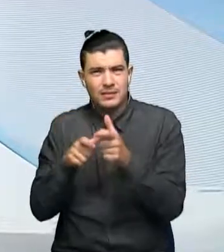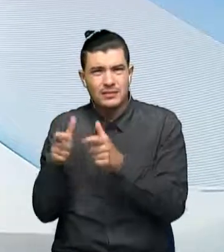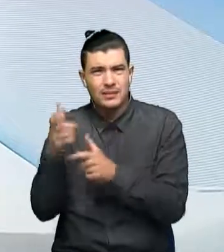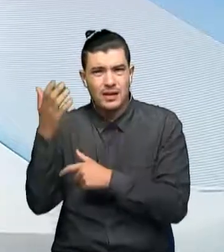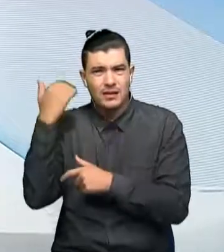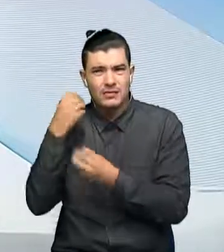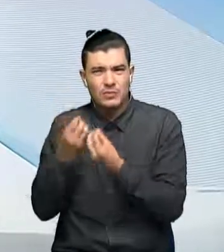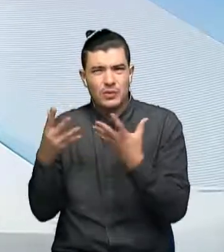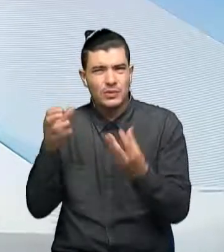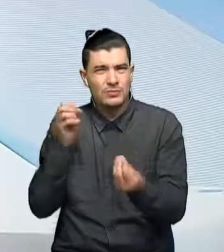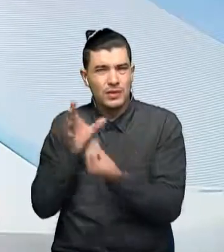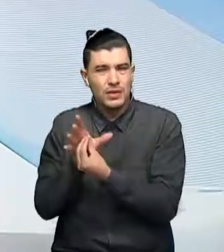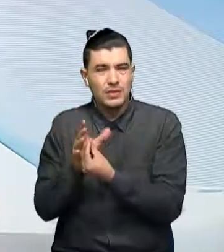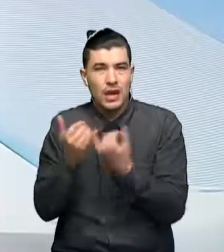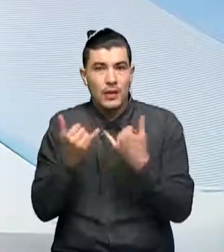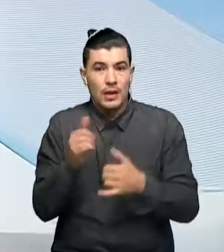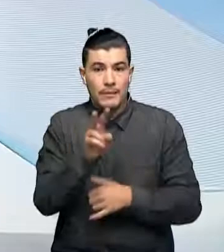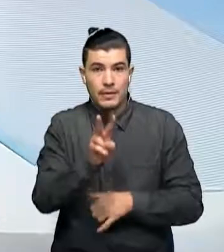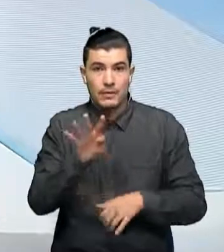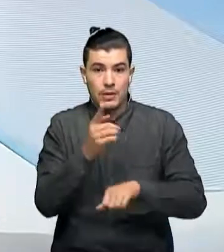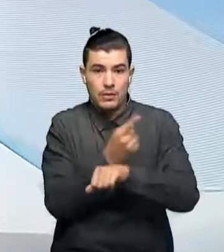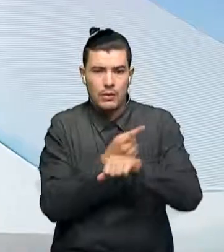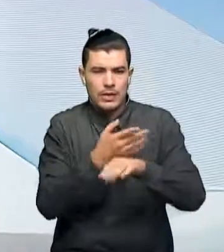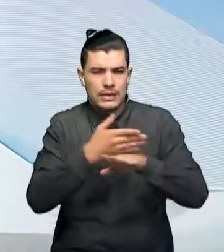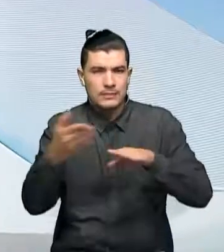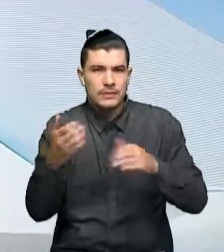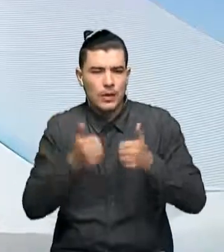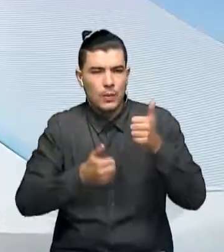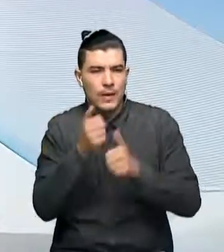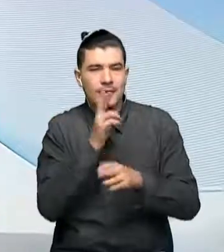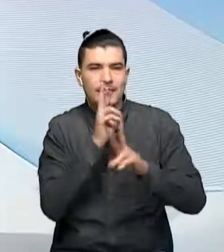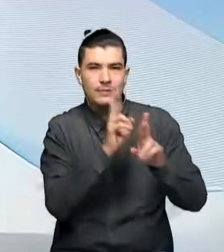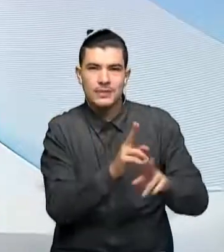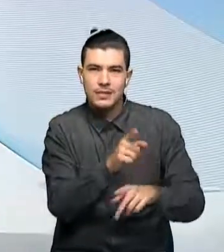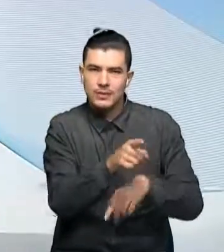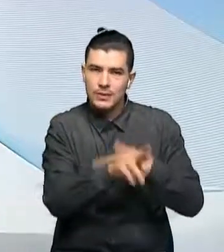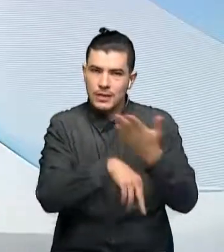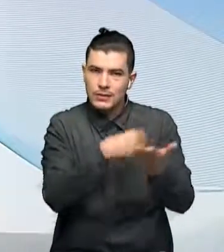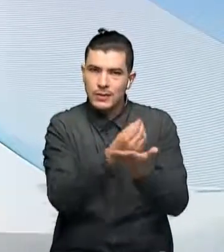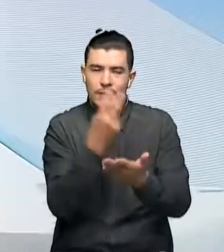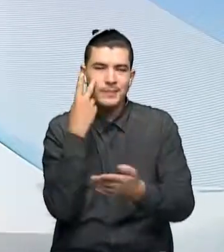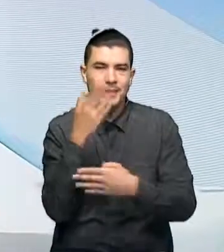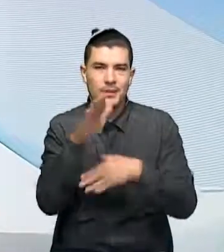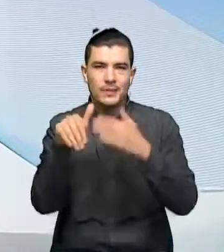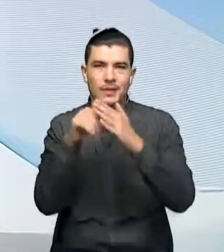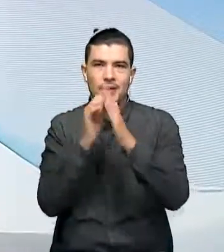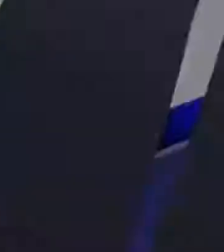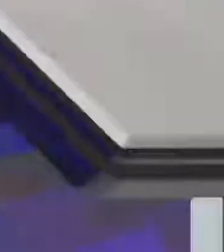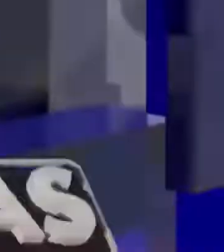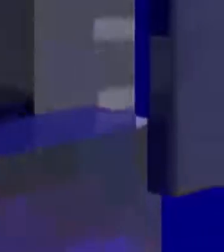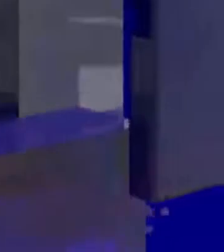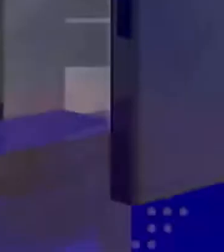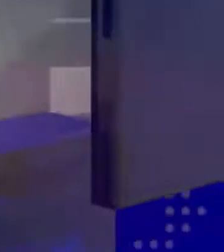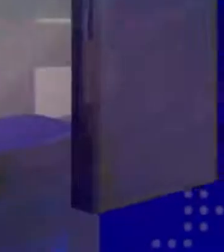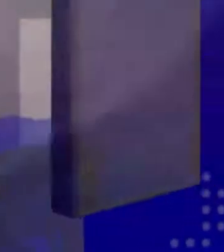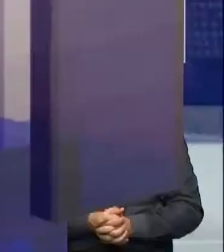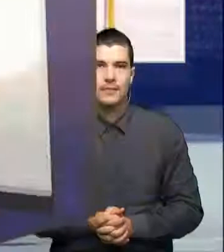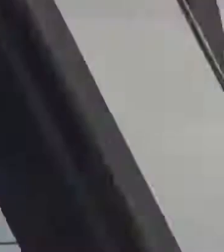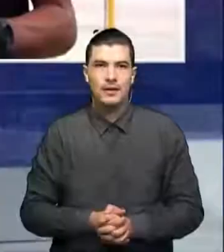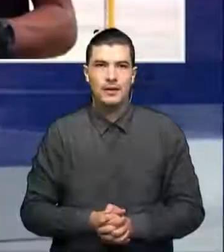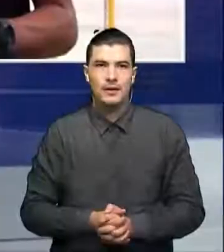últimas semanas 24 horas después cuál es el balance le preguntamos a nuestro compañero raúl rolando castró buenas tardes